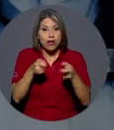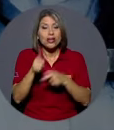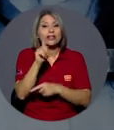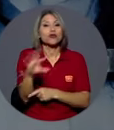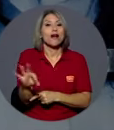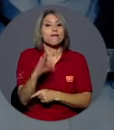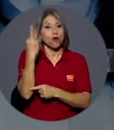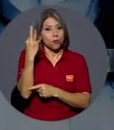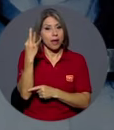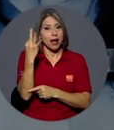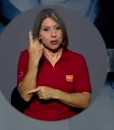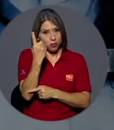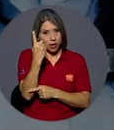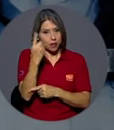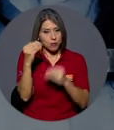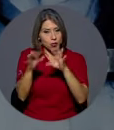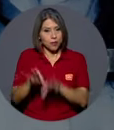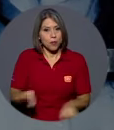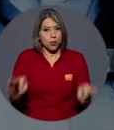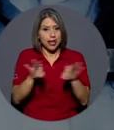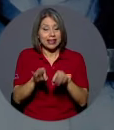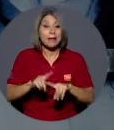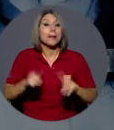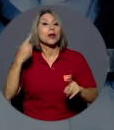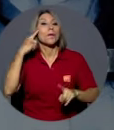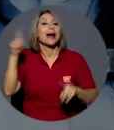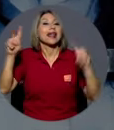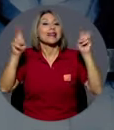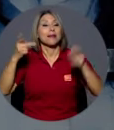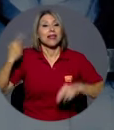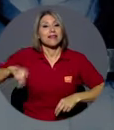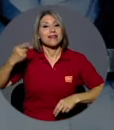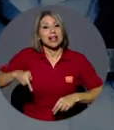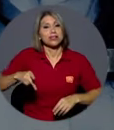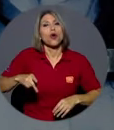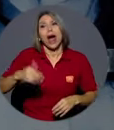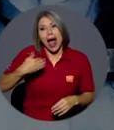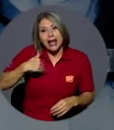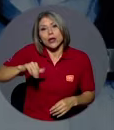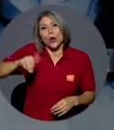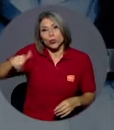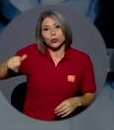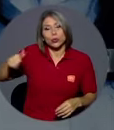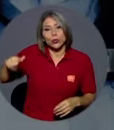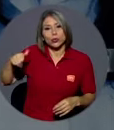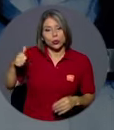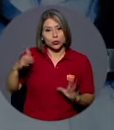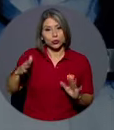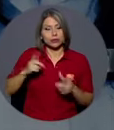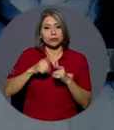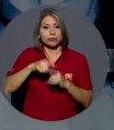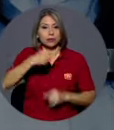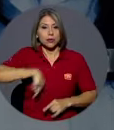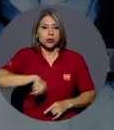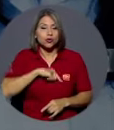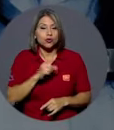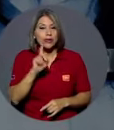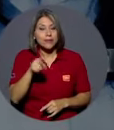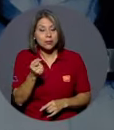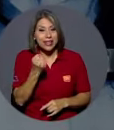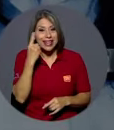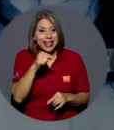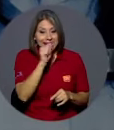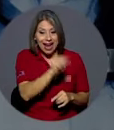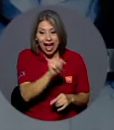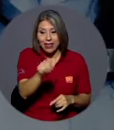es un instrumento, pero para regular el tema del riesgo hay otros mecanismos, ¿verdad?, adicionales. Entonces tenemos que entender cómo suma cada